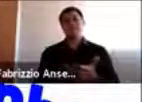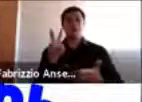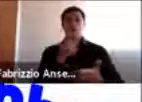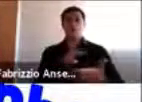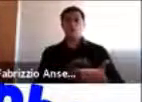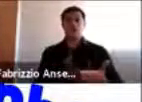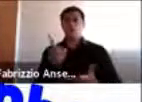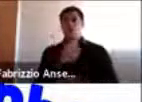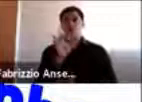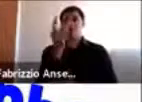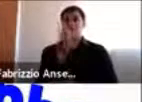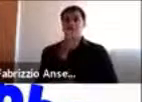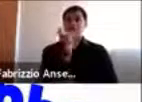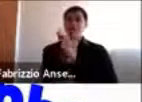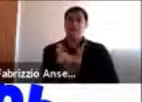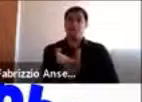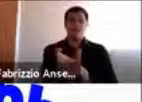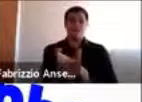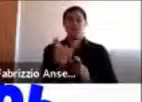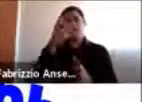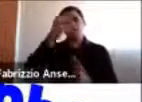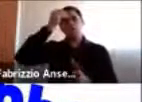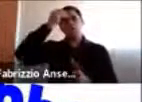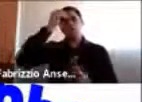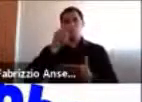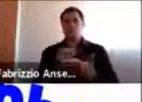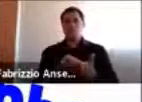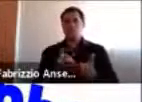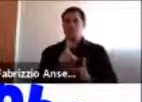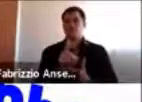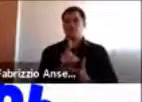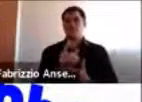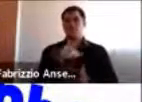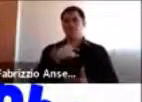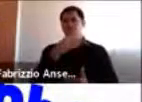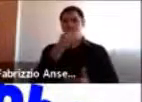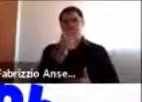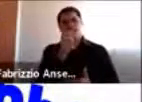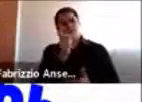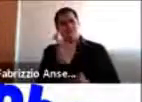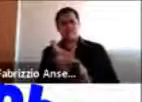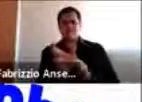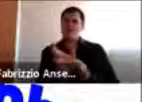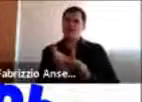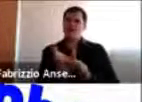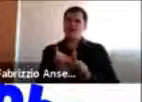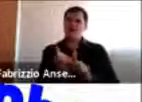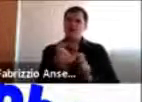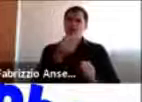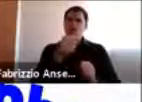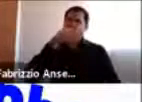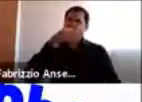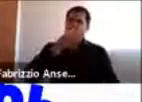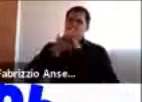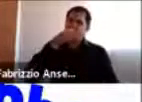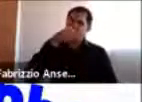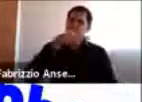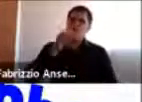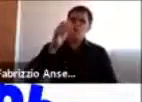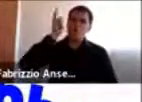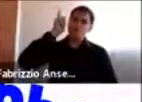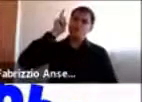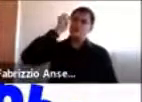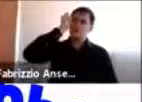decodificación ¿cierto? yo creo que la decodificación es a la lectura como la plata la plata a la